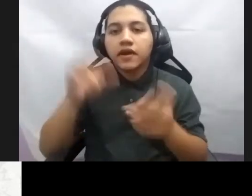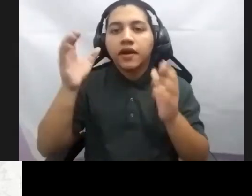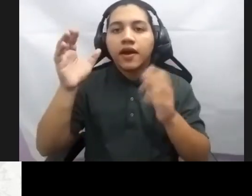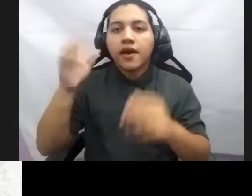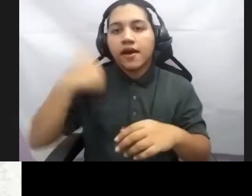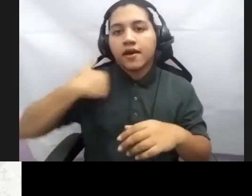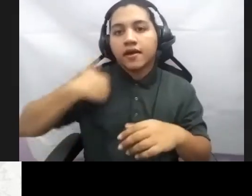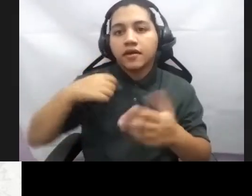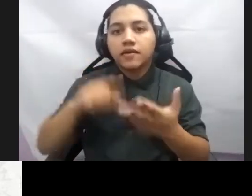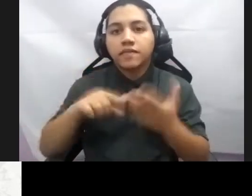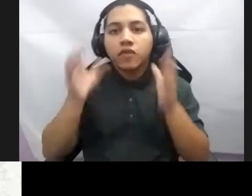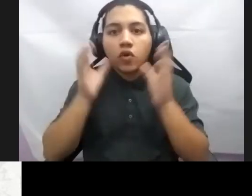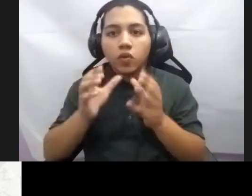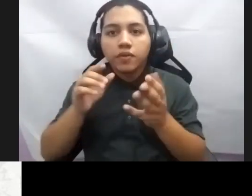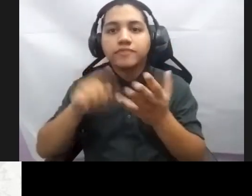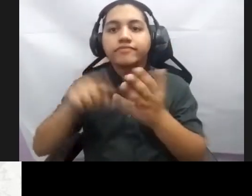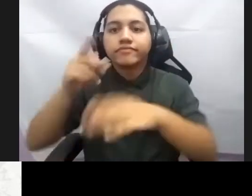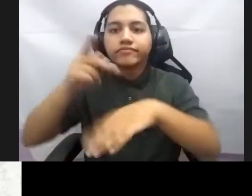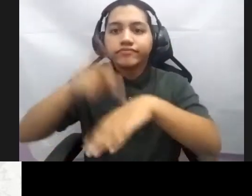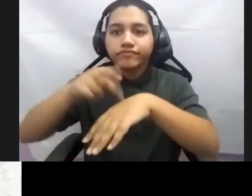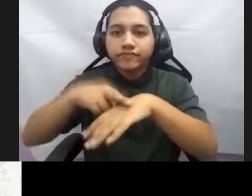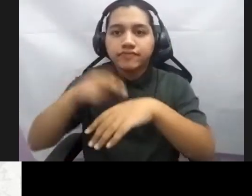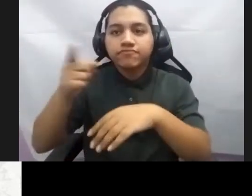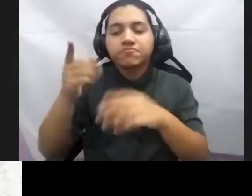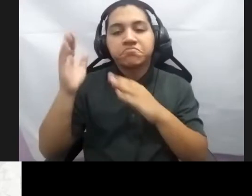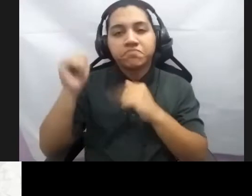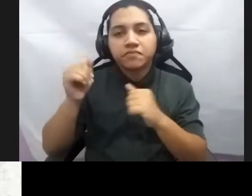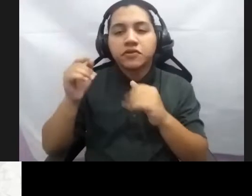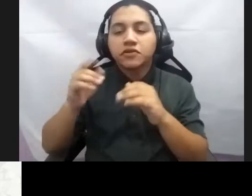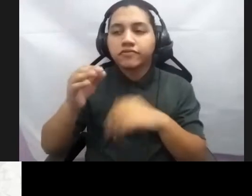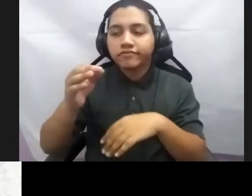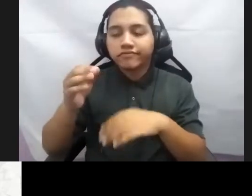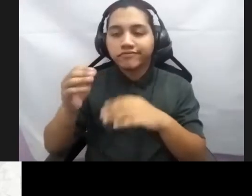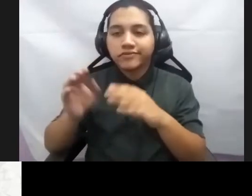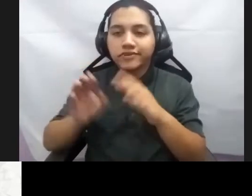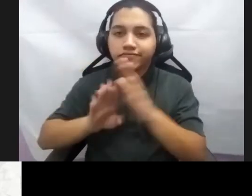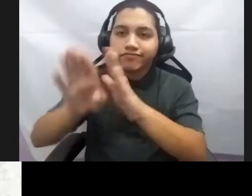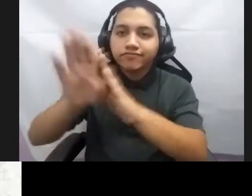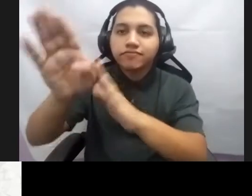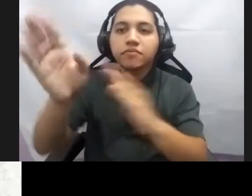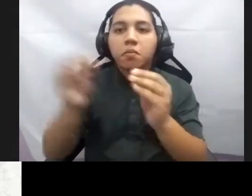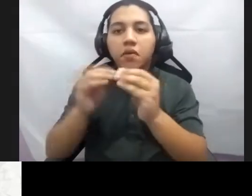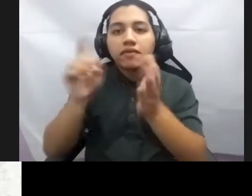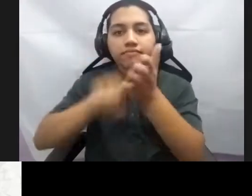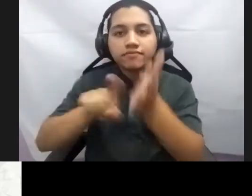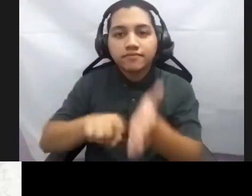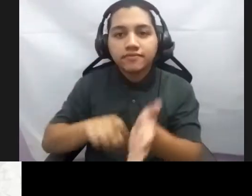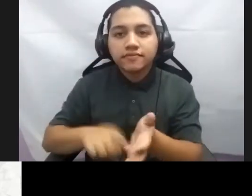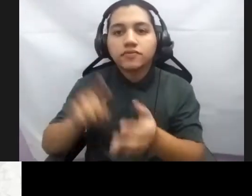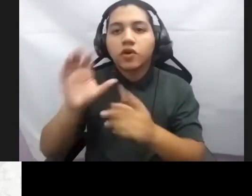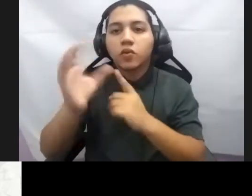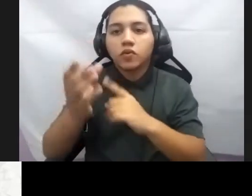desarrollar nuevas investigaciones sobre la cultura y comunidad china, así como de compartir sus